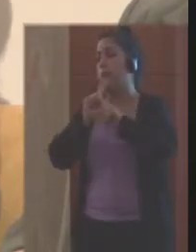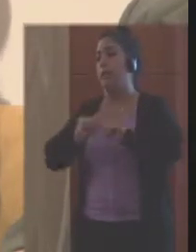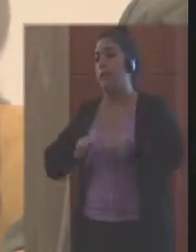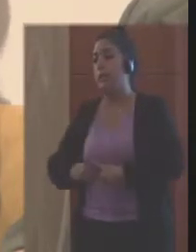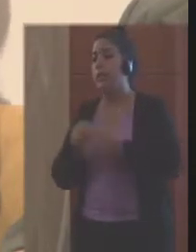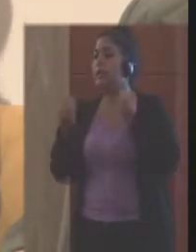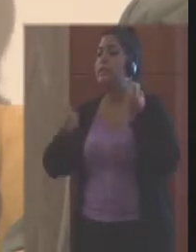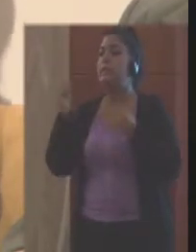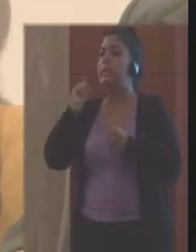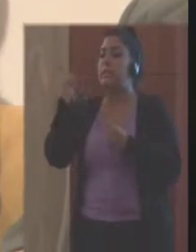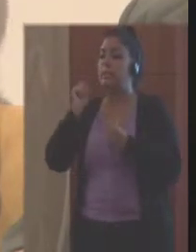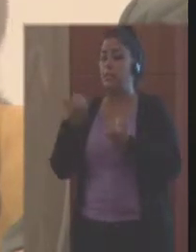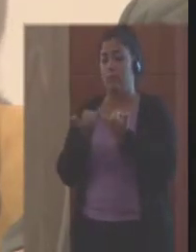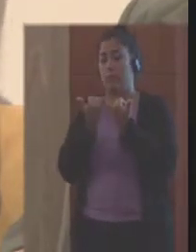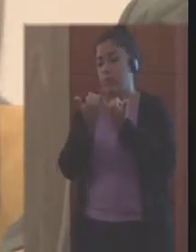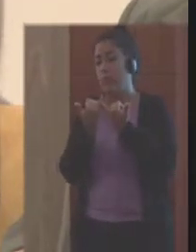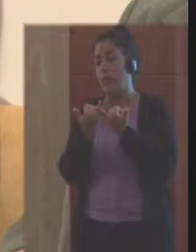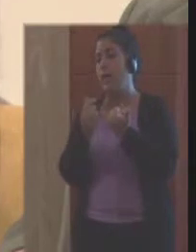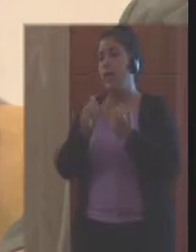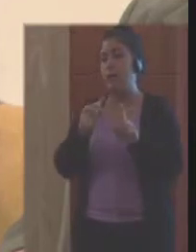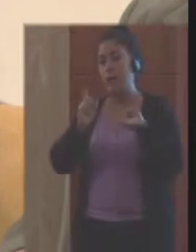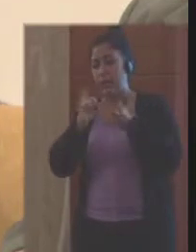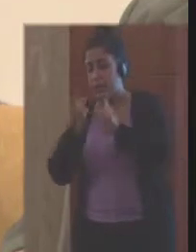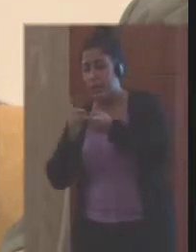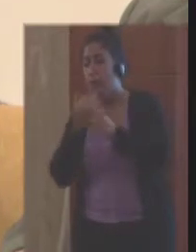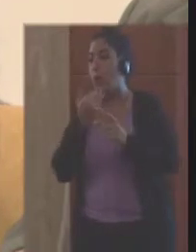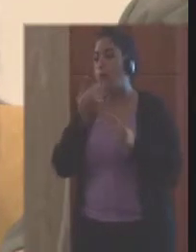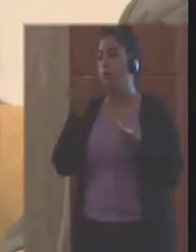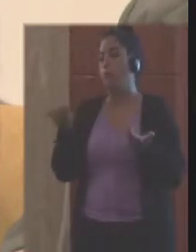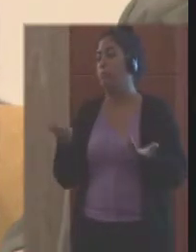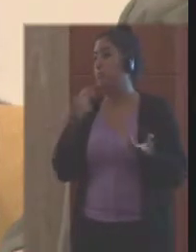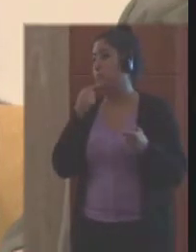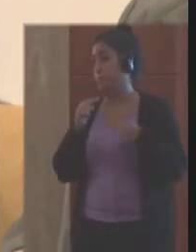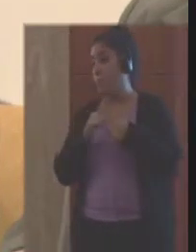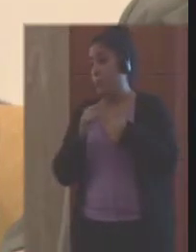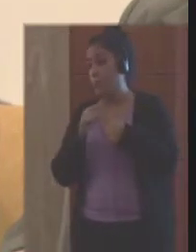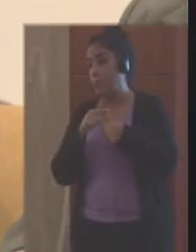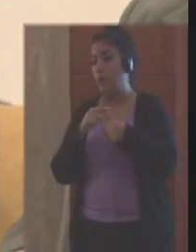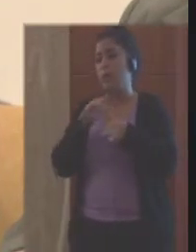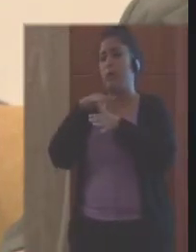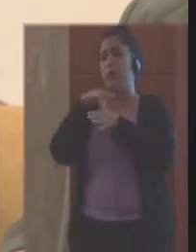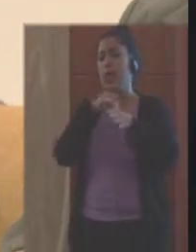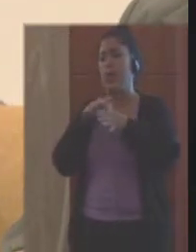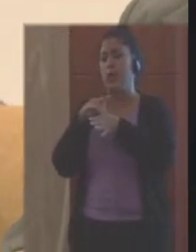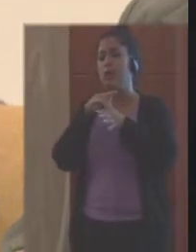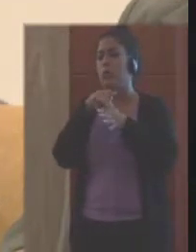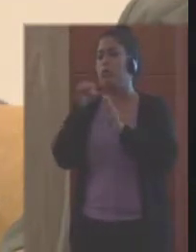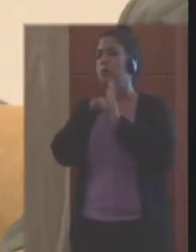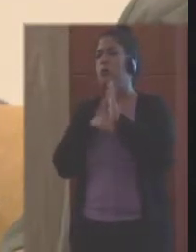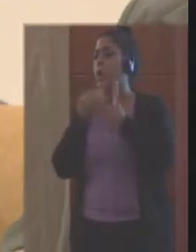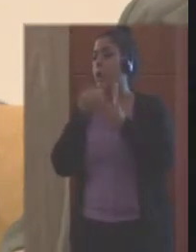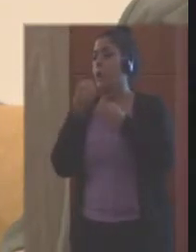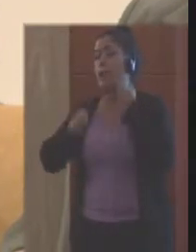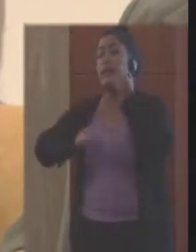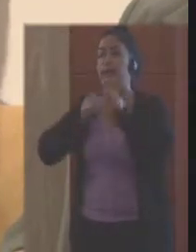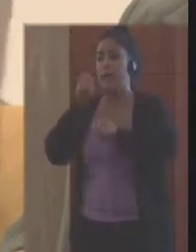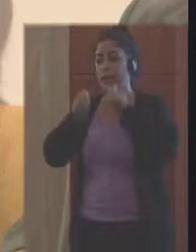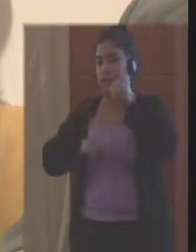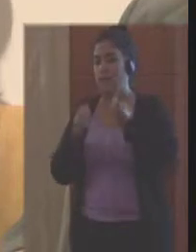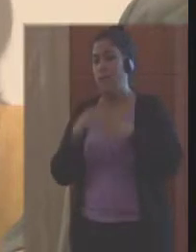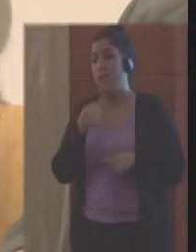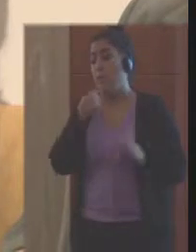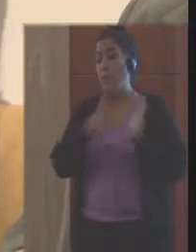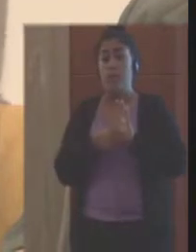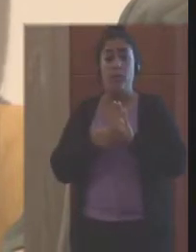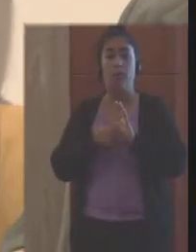ustedes nos han narrado, que han hecho para estar preparados para los desastres, llegaron después de un buen número de años donde hubo víctimas y